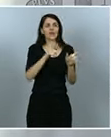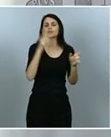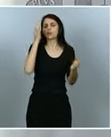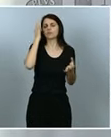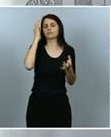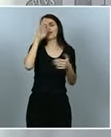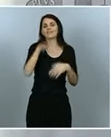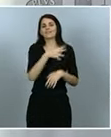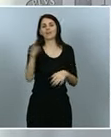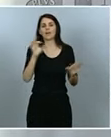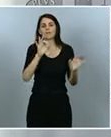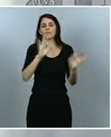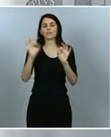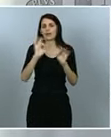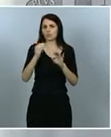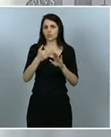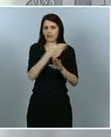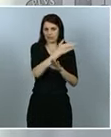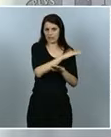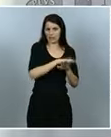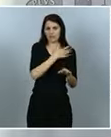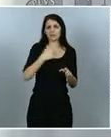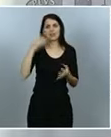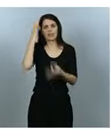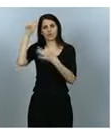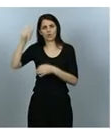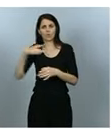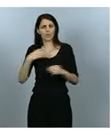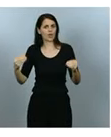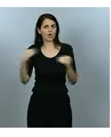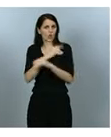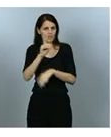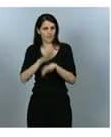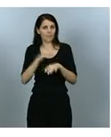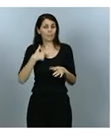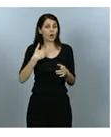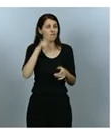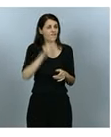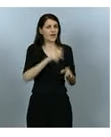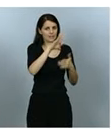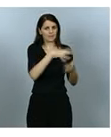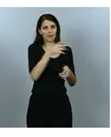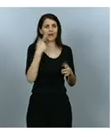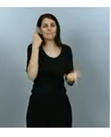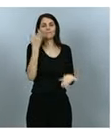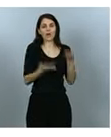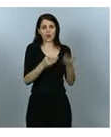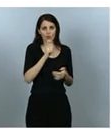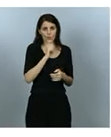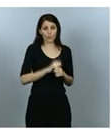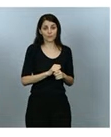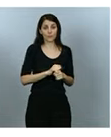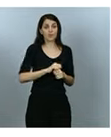tienen por qué coincidir con los datos de hoy, pero nos sirve para valorarlo. Tenemos la segunda columna con los casos que se han